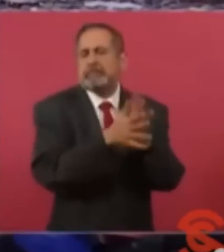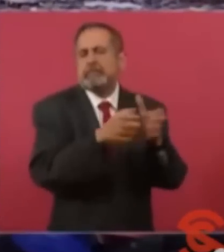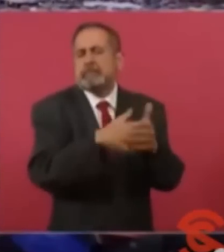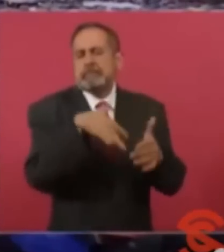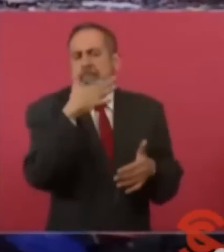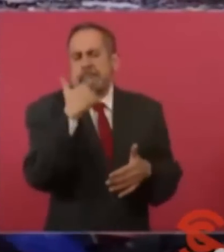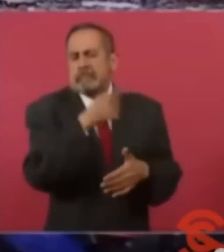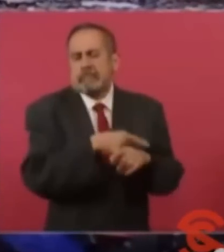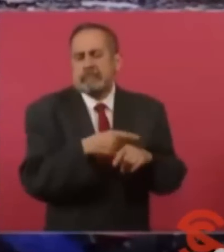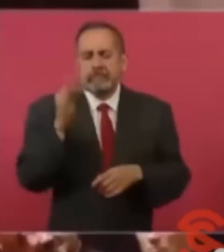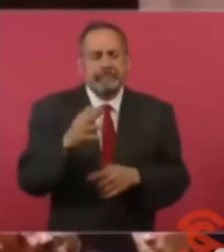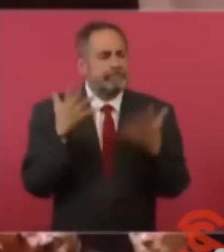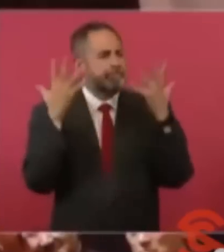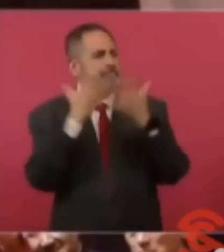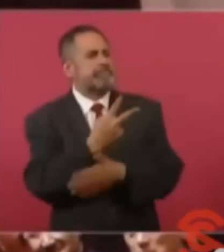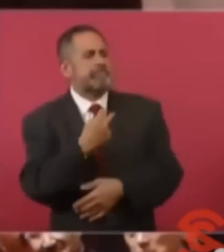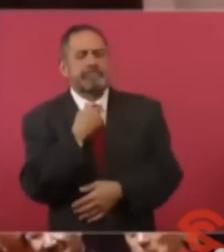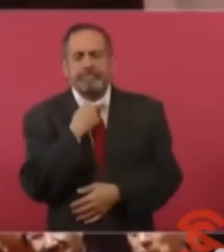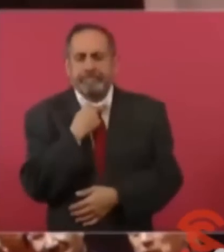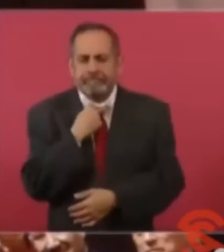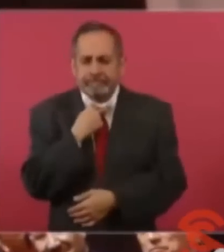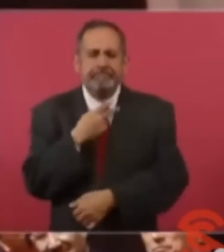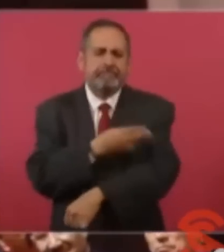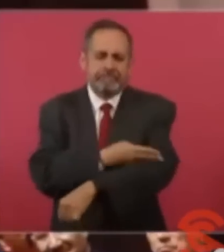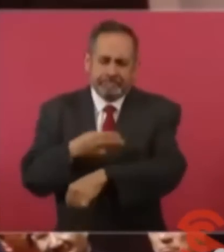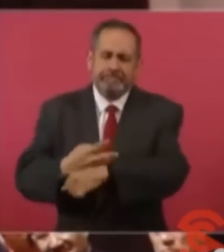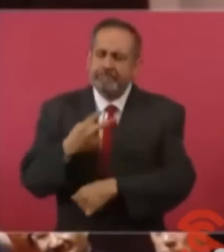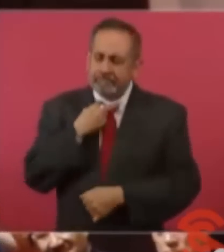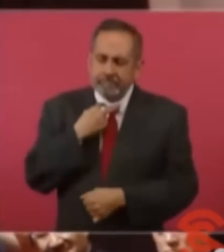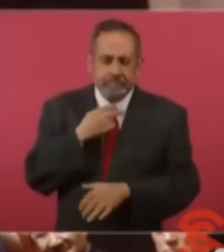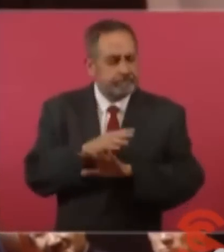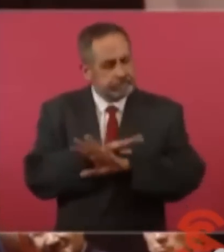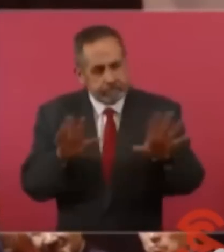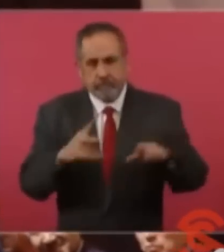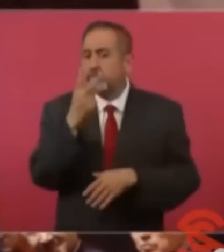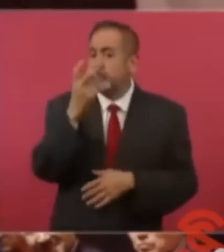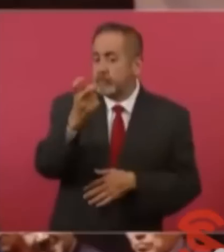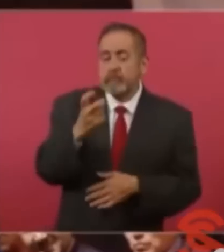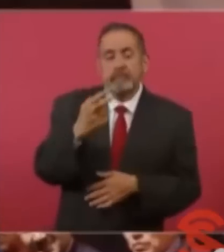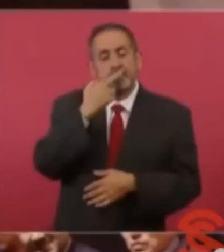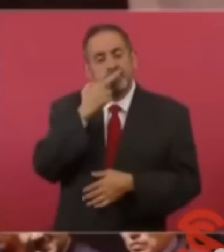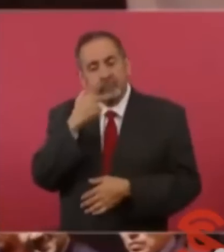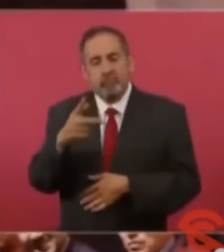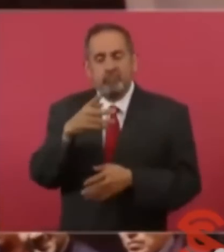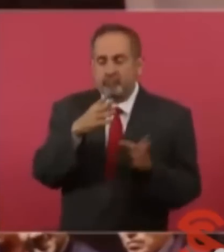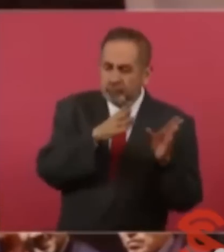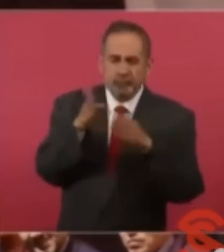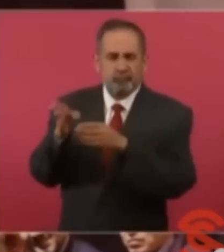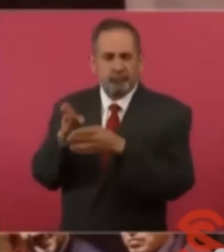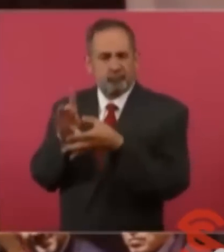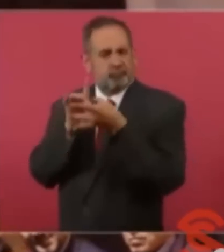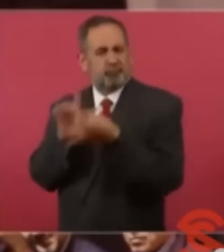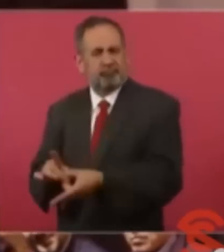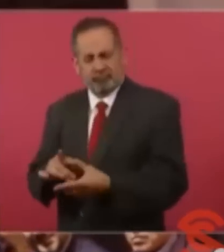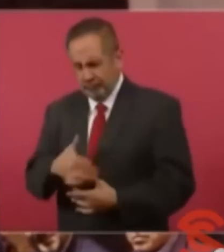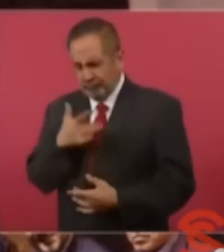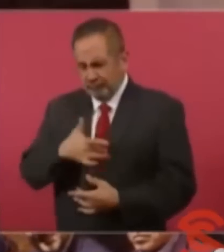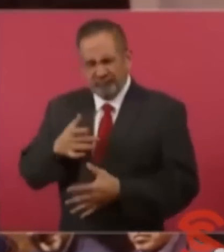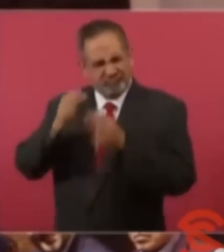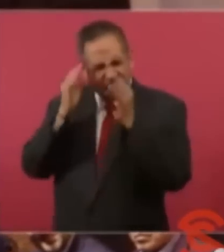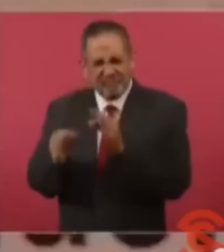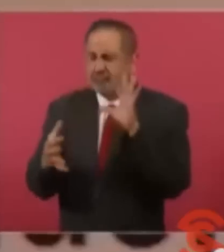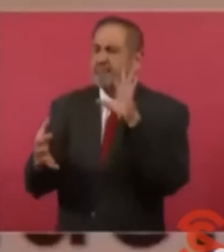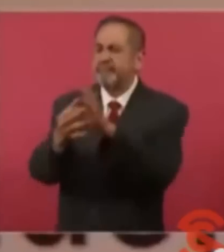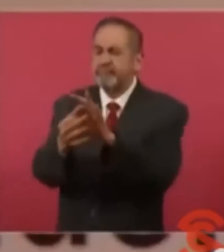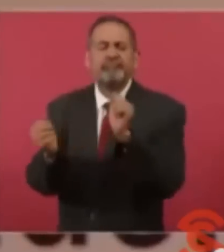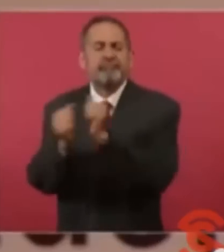rufianes. Por eso, lo más humano y lo más eficaz